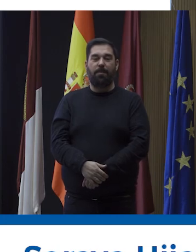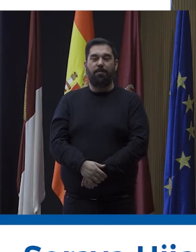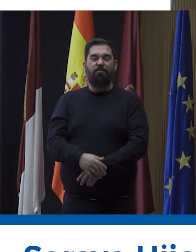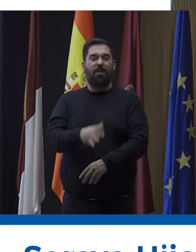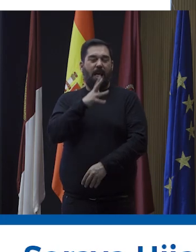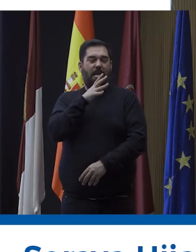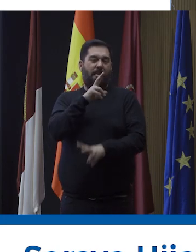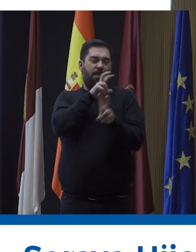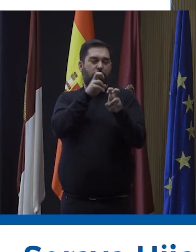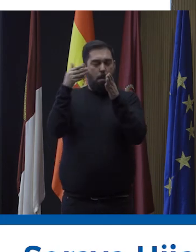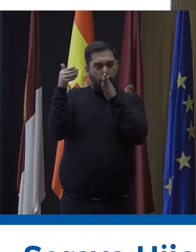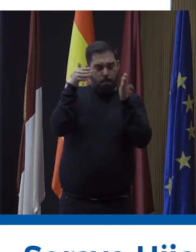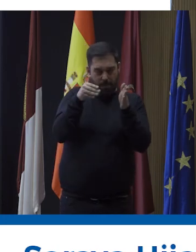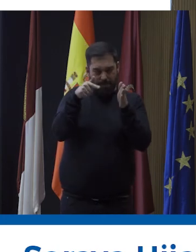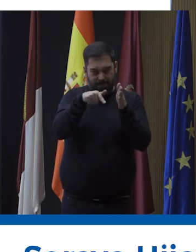que